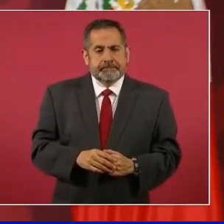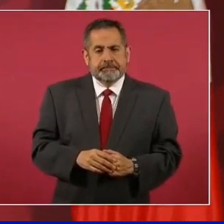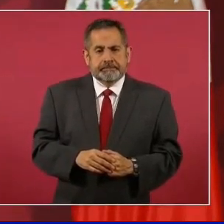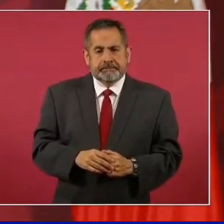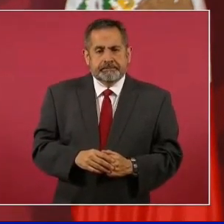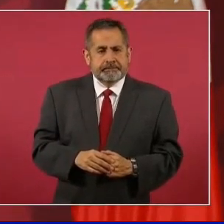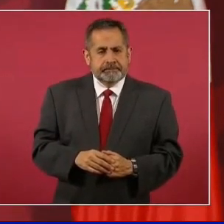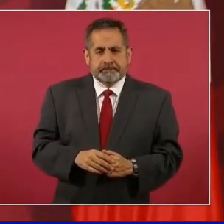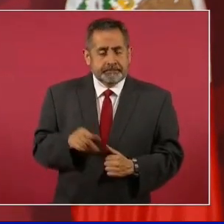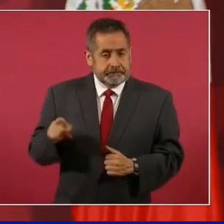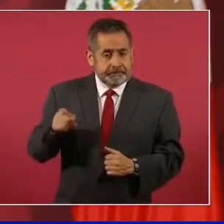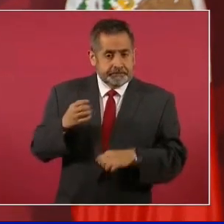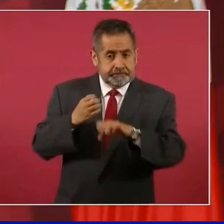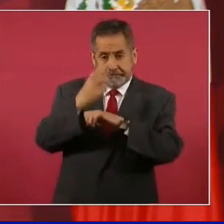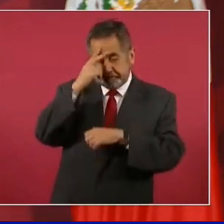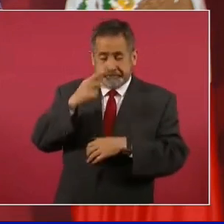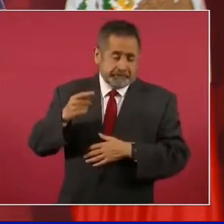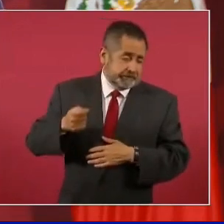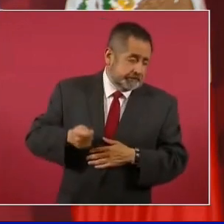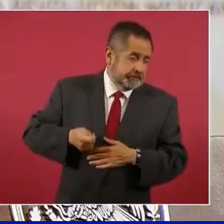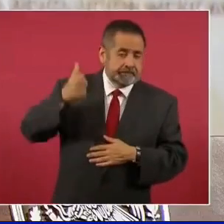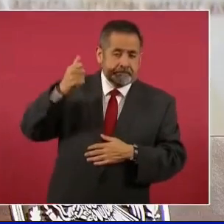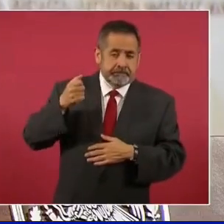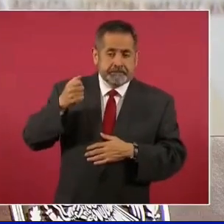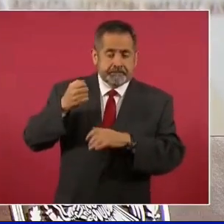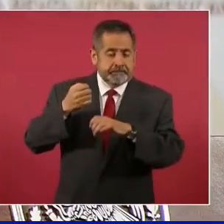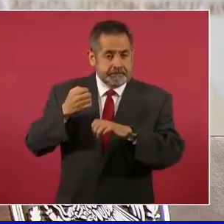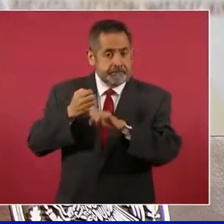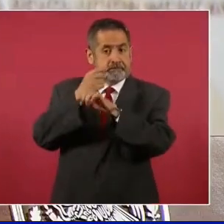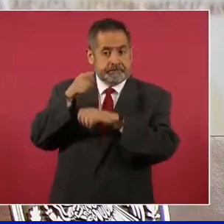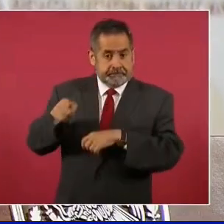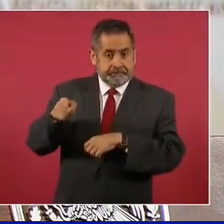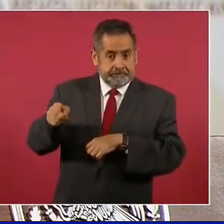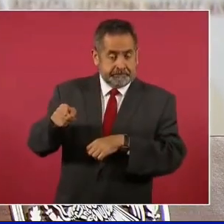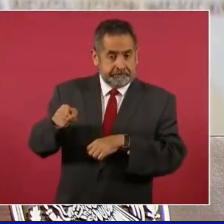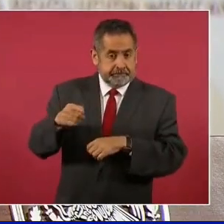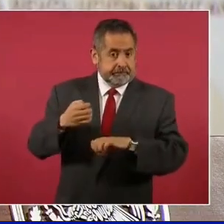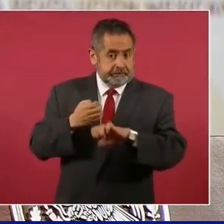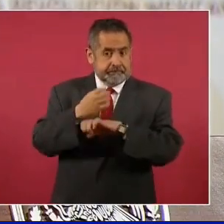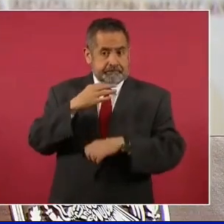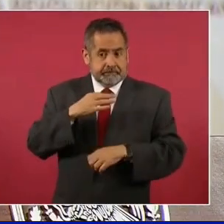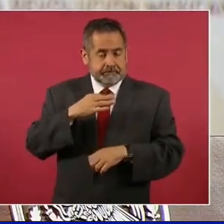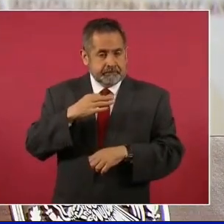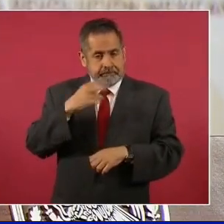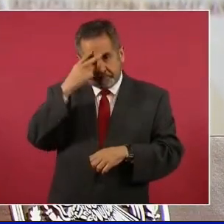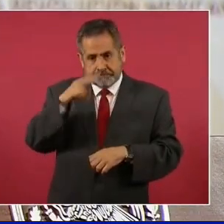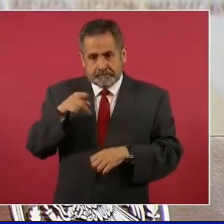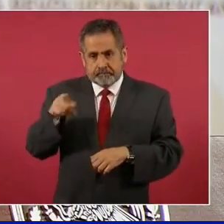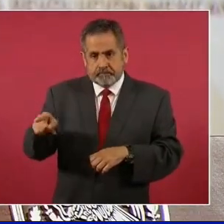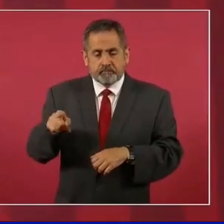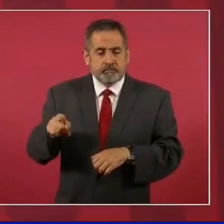fue el primer estado en donde el legislador, además de su sueldo,